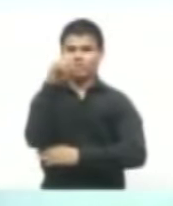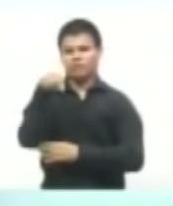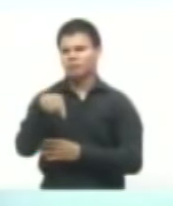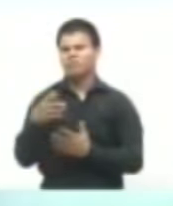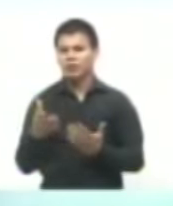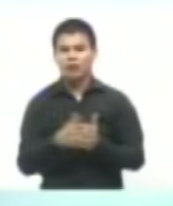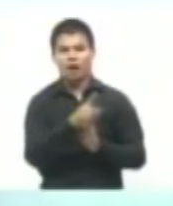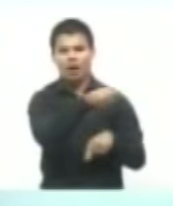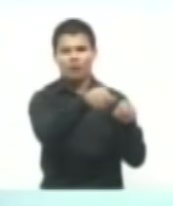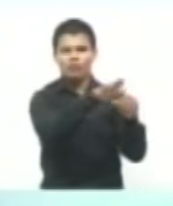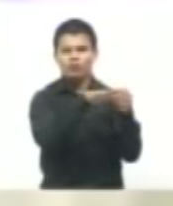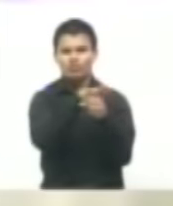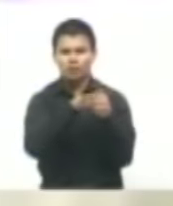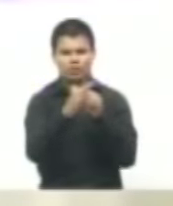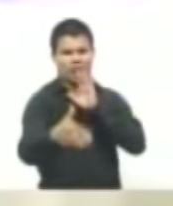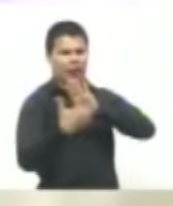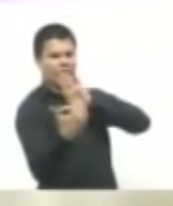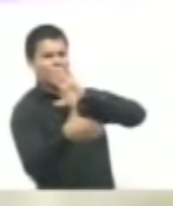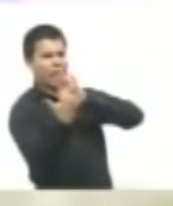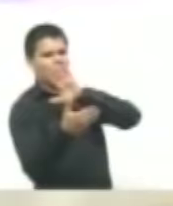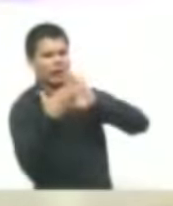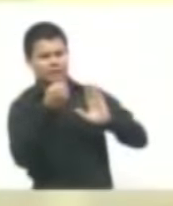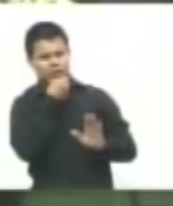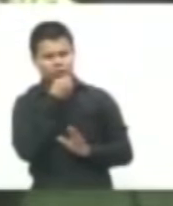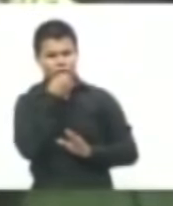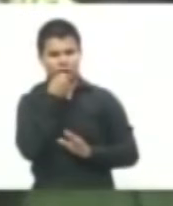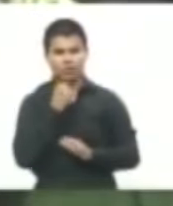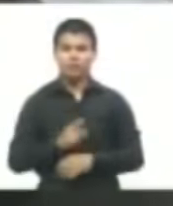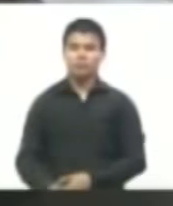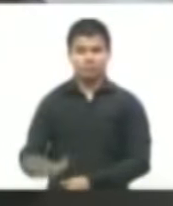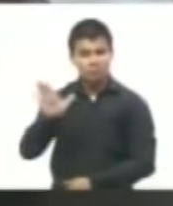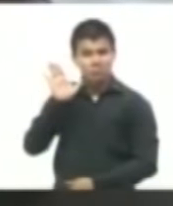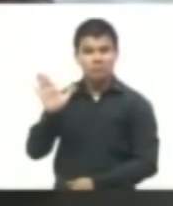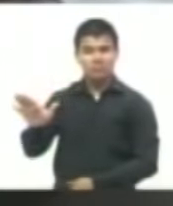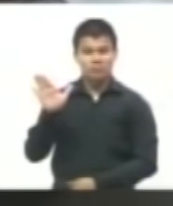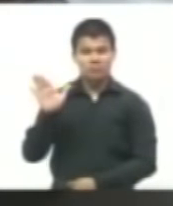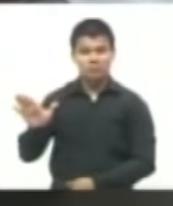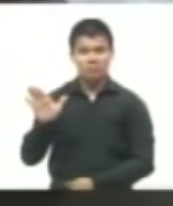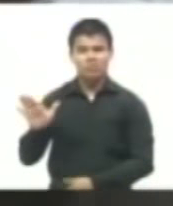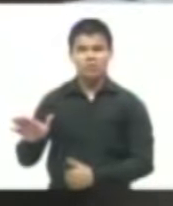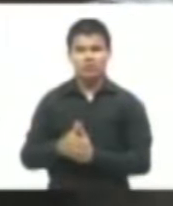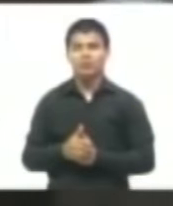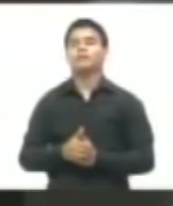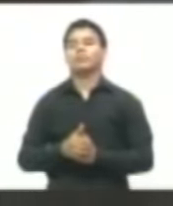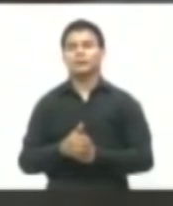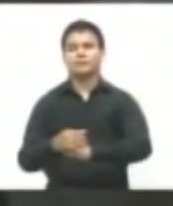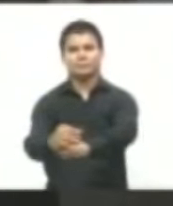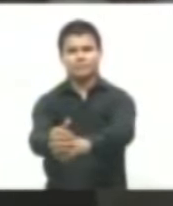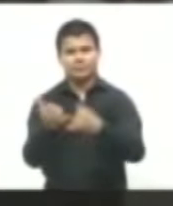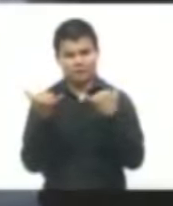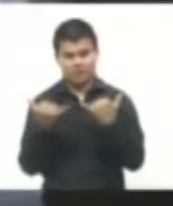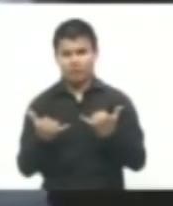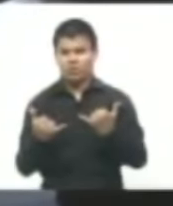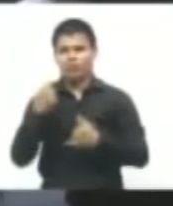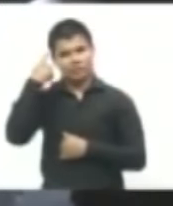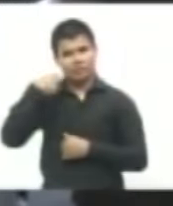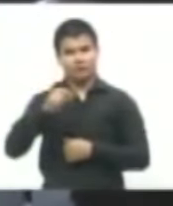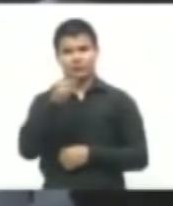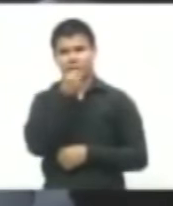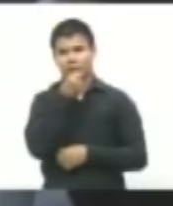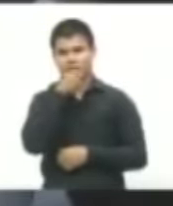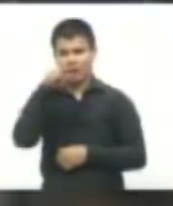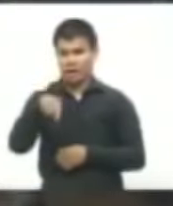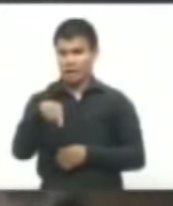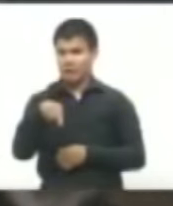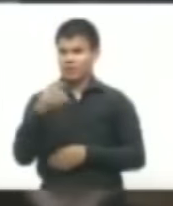registraron en el Atlántico. Como todos los años, cada 9 de febrero en Colombia se celebra el Día del Periodista. En el país existe la